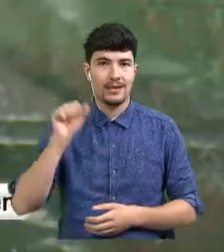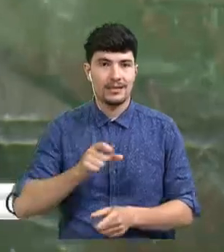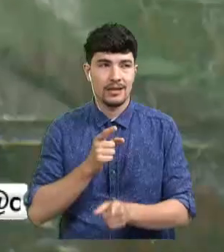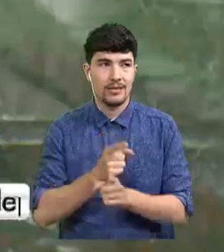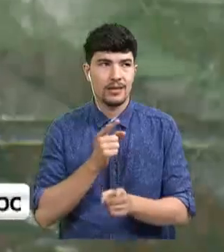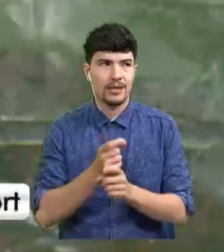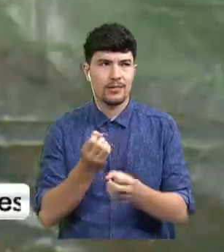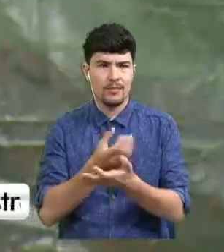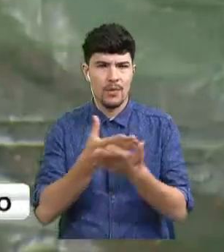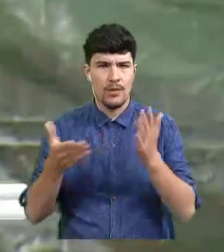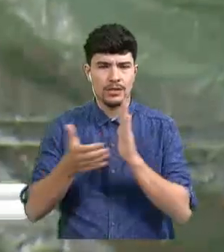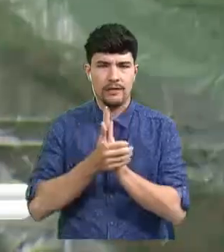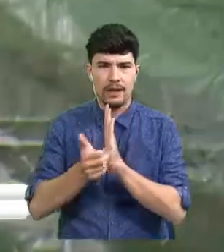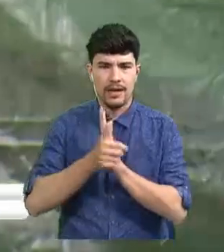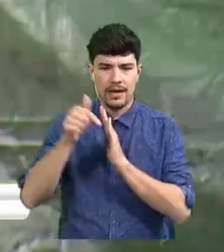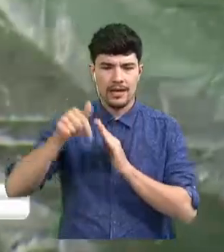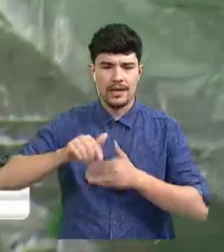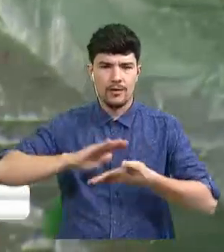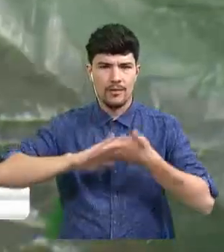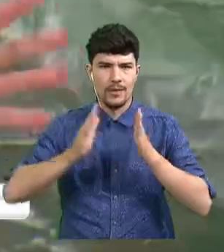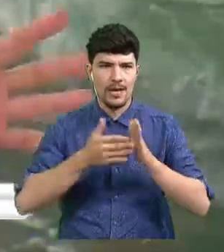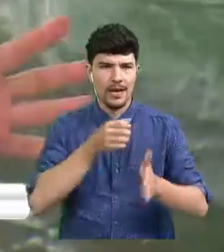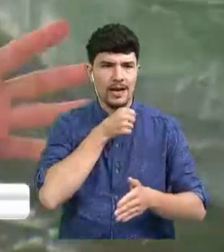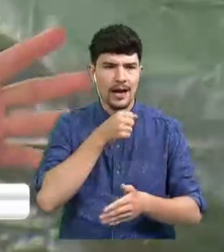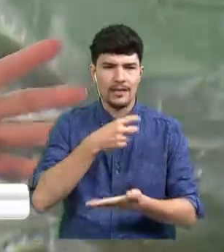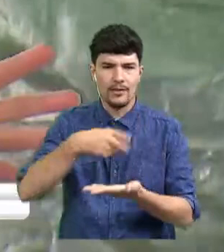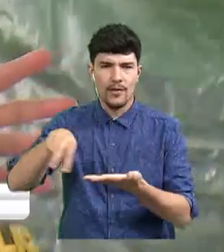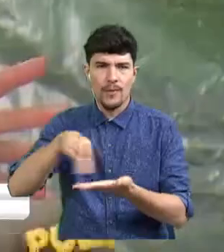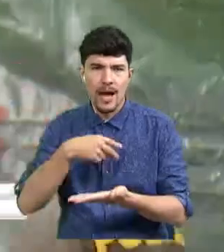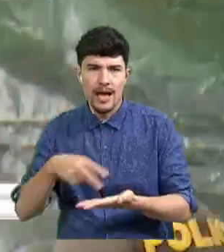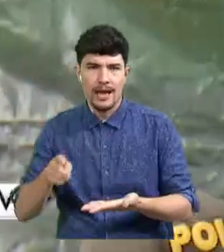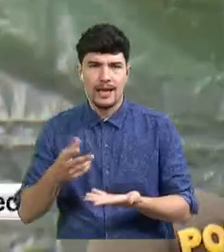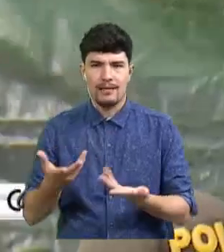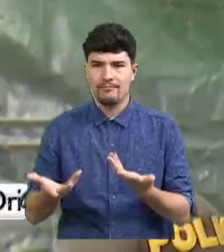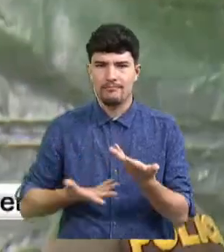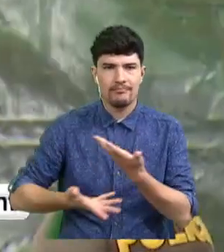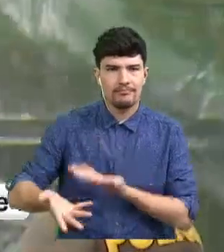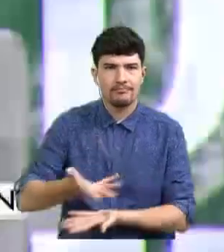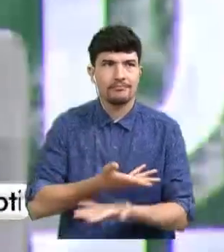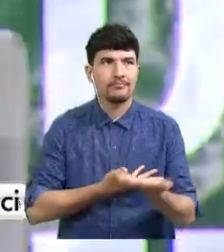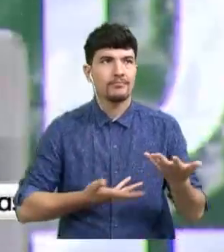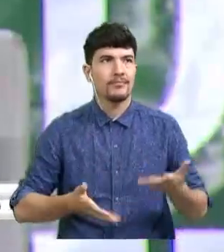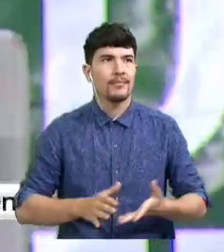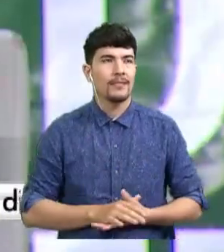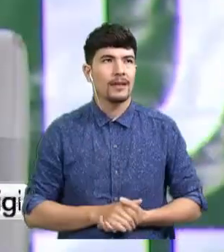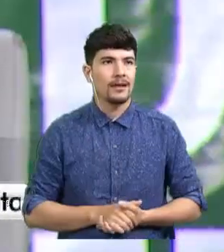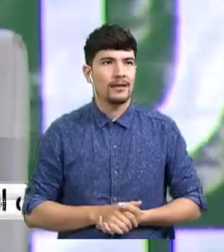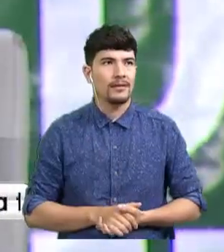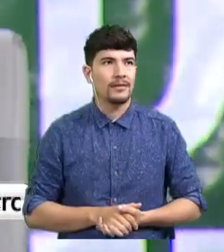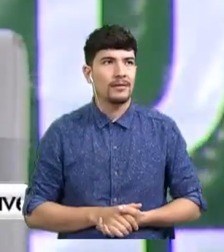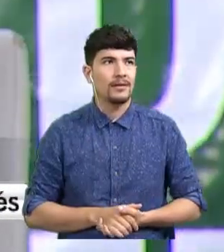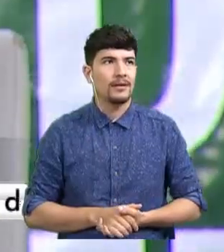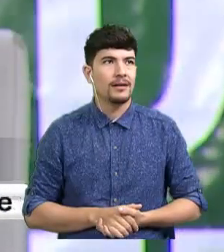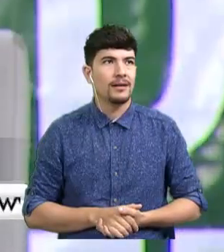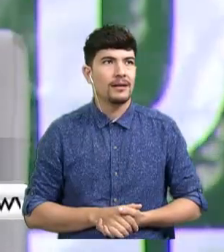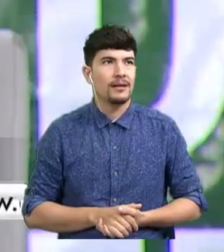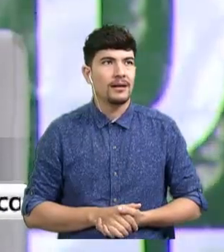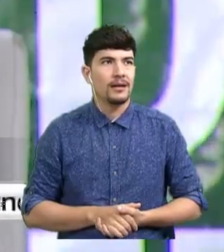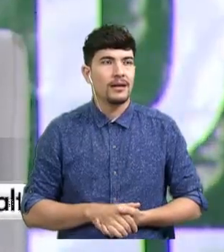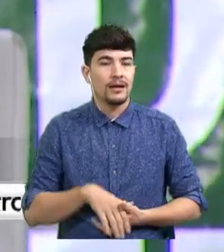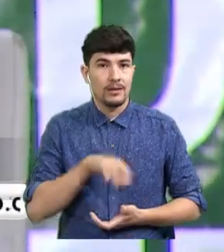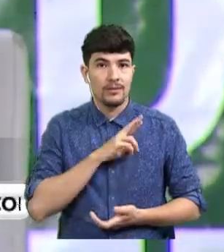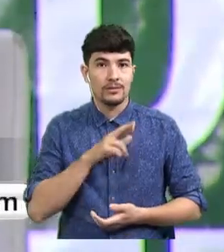Definitivamente mucho talento en esta comuna, canto, baile, danzas, una gran variedad. Así es, Karen, pero como estamos hablando de